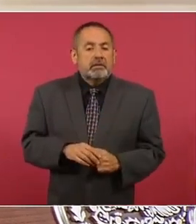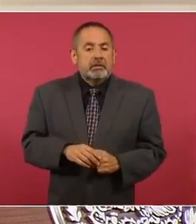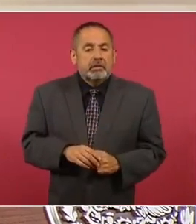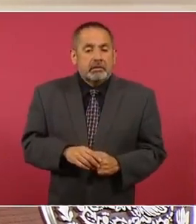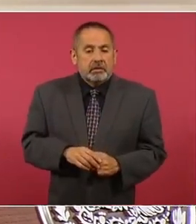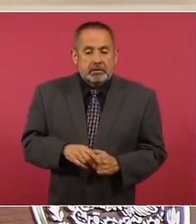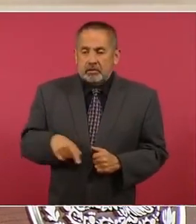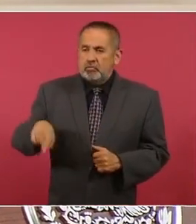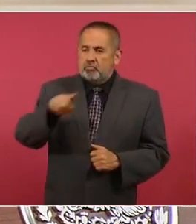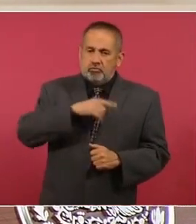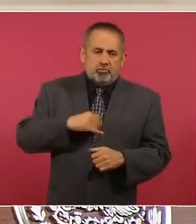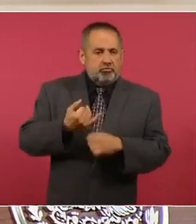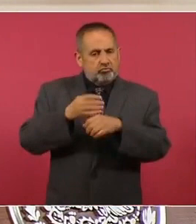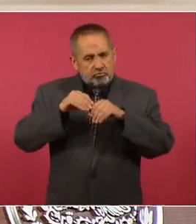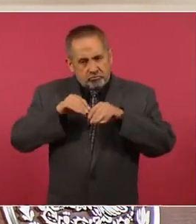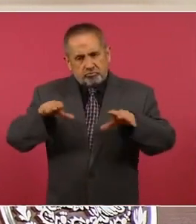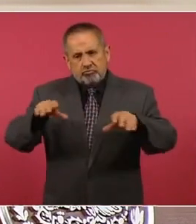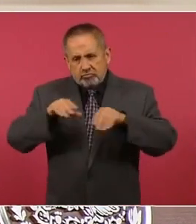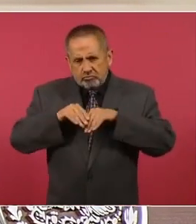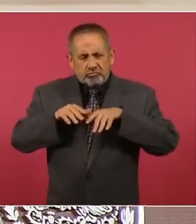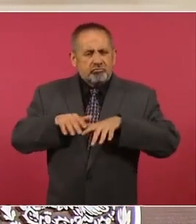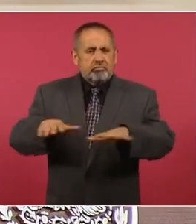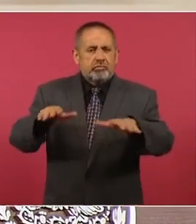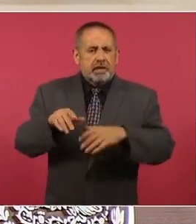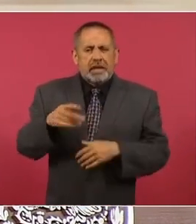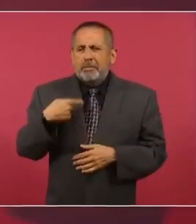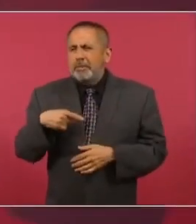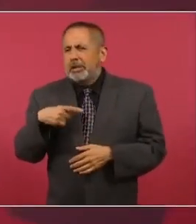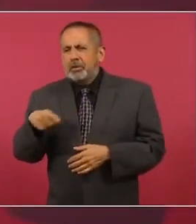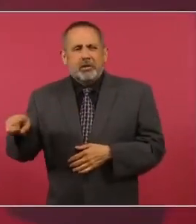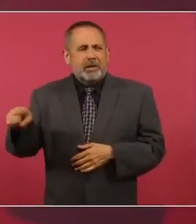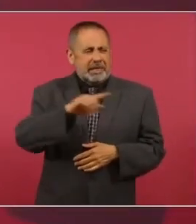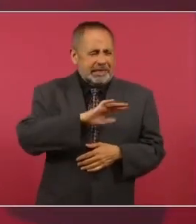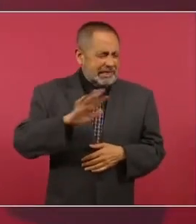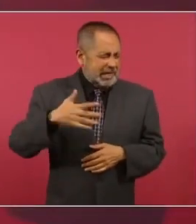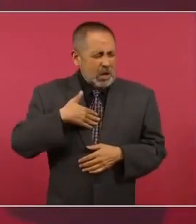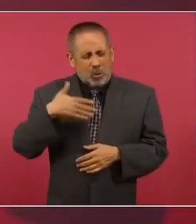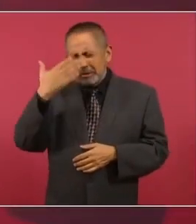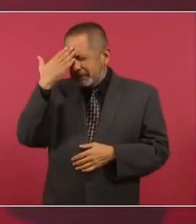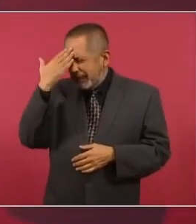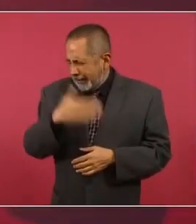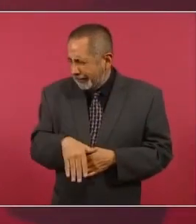lo conozca la gente, que además ya lo saben los mexicanos.